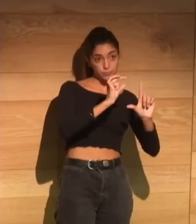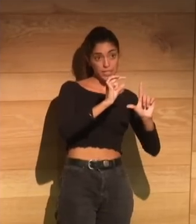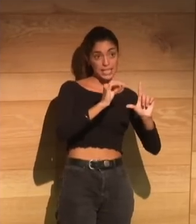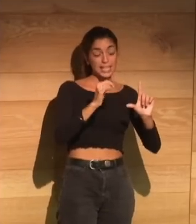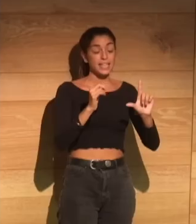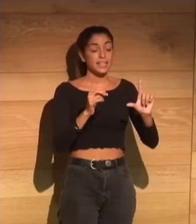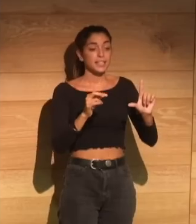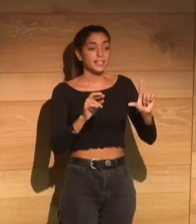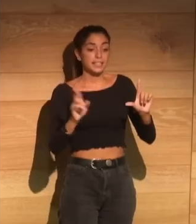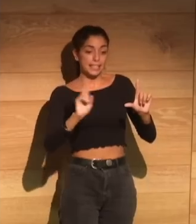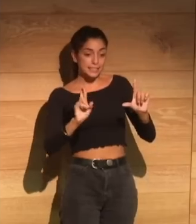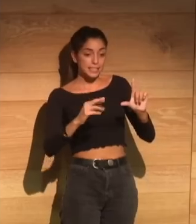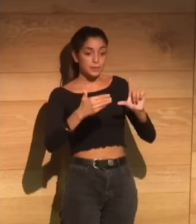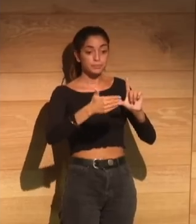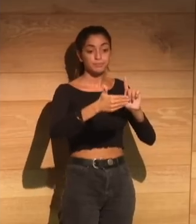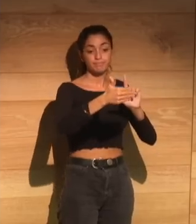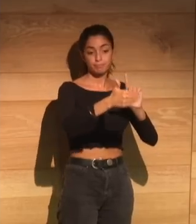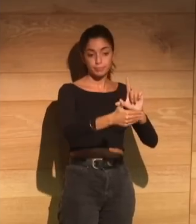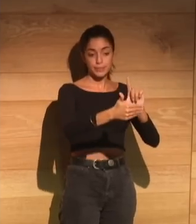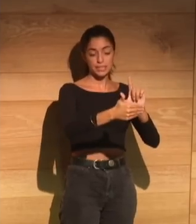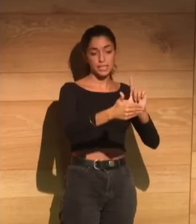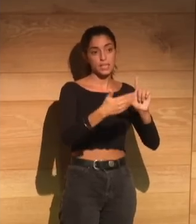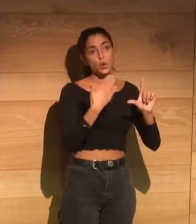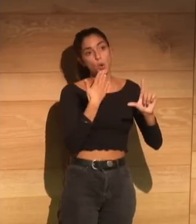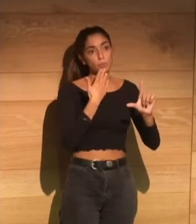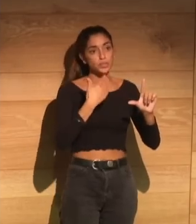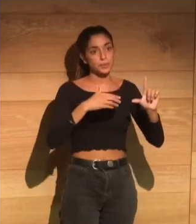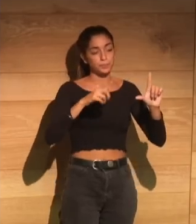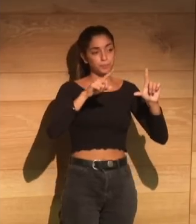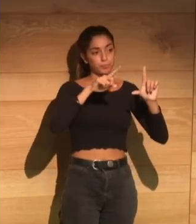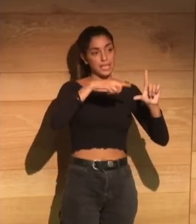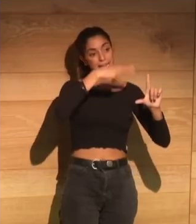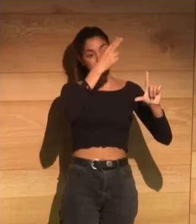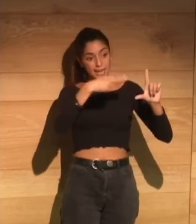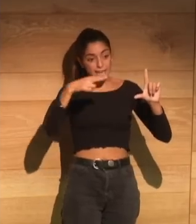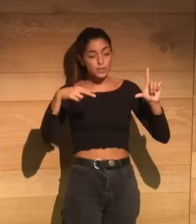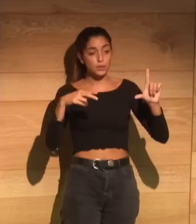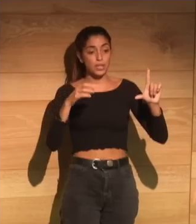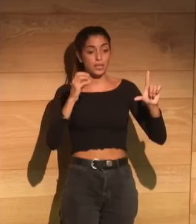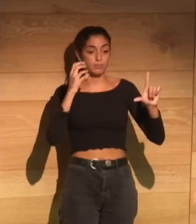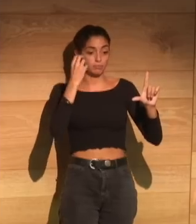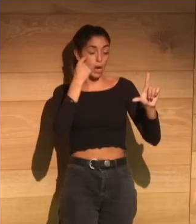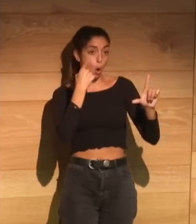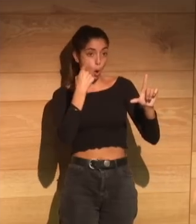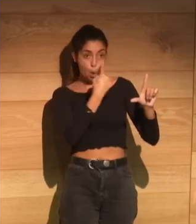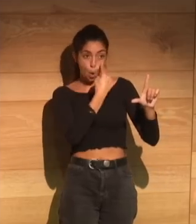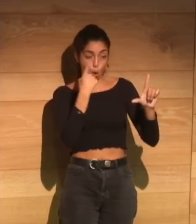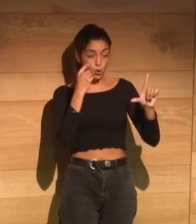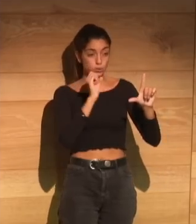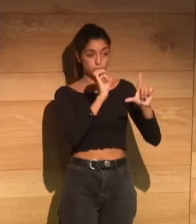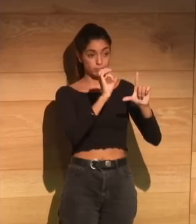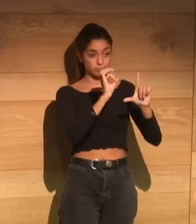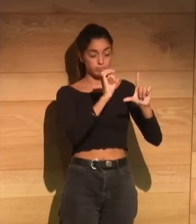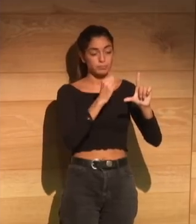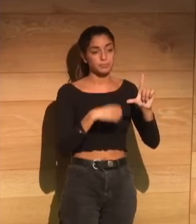esa pantalla final, ese lienzo detrás del globo ocular donde se recoge esa imagen. Es que también es